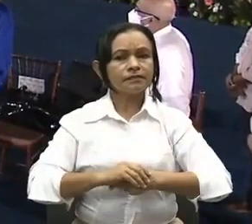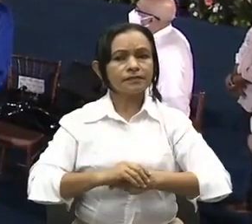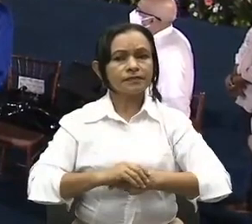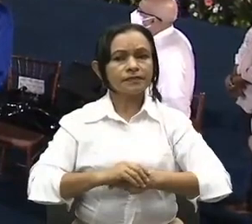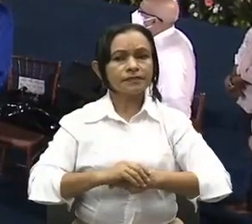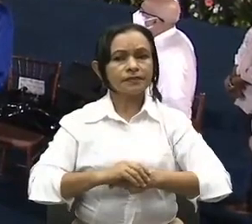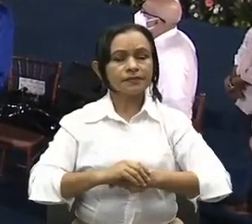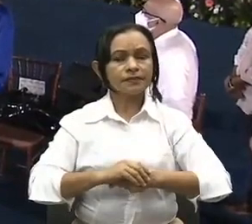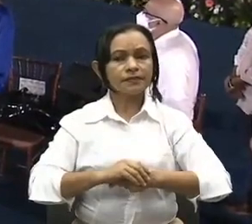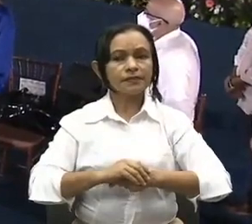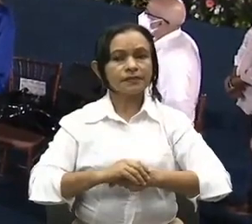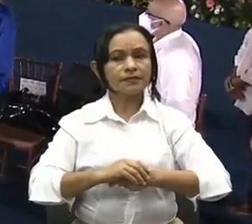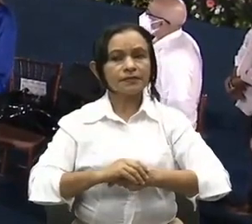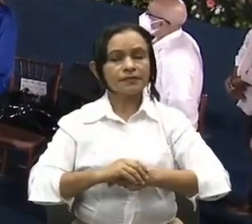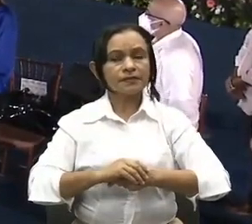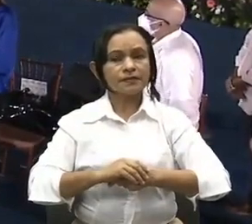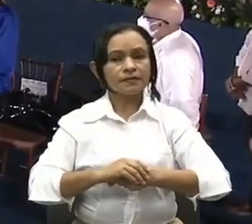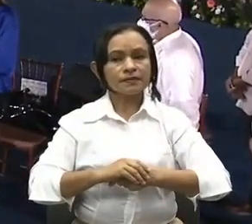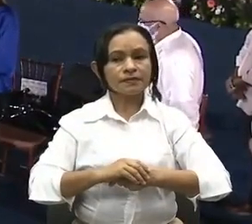lanzan